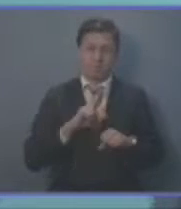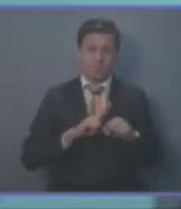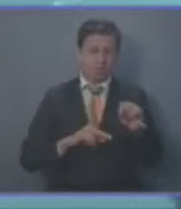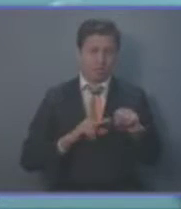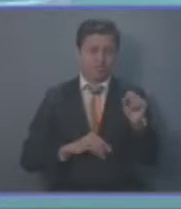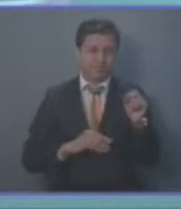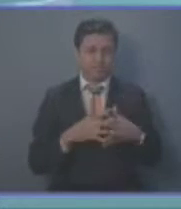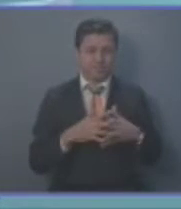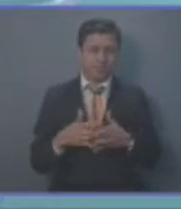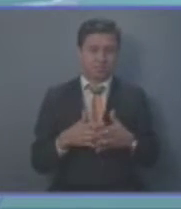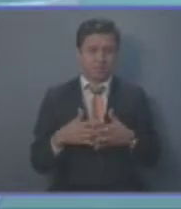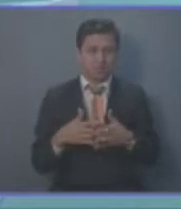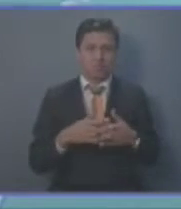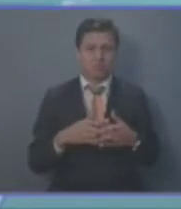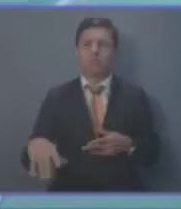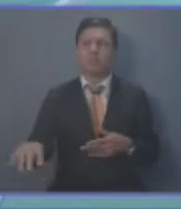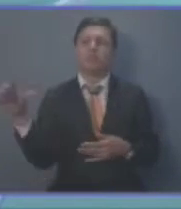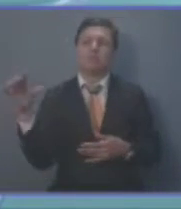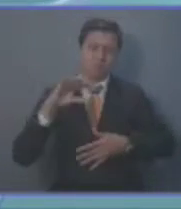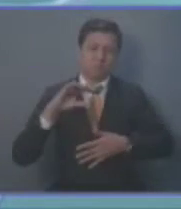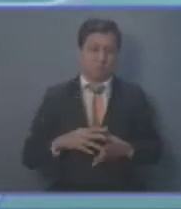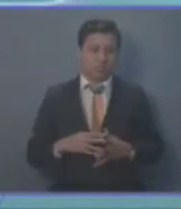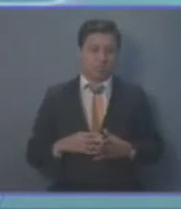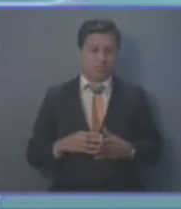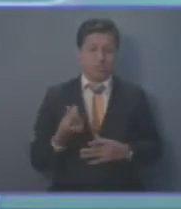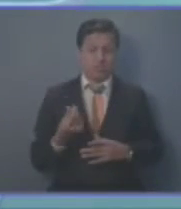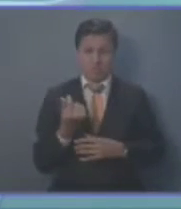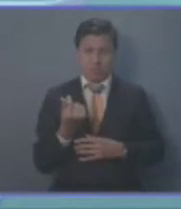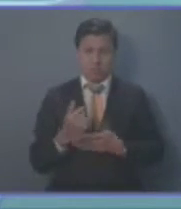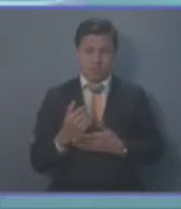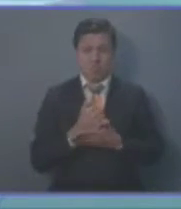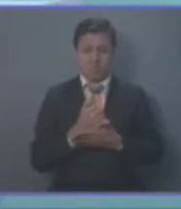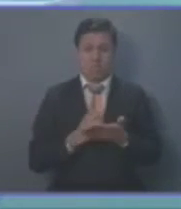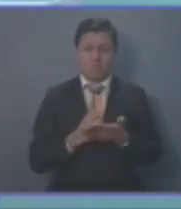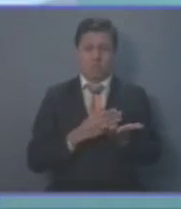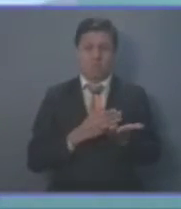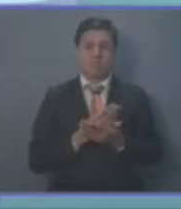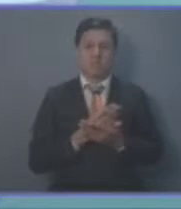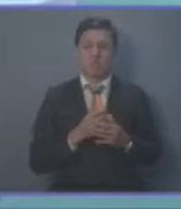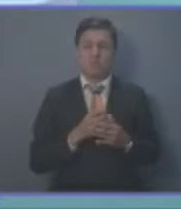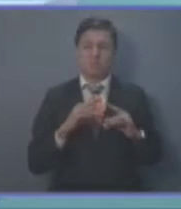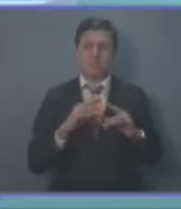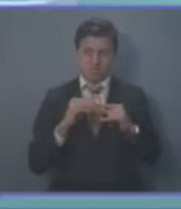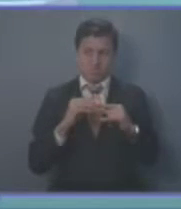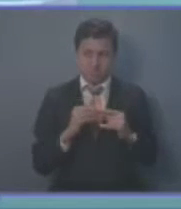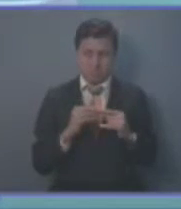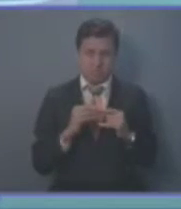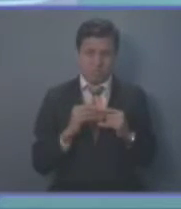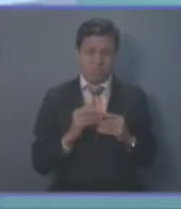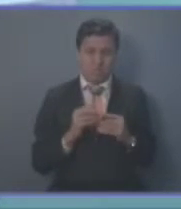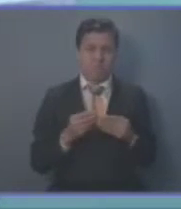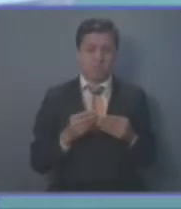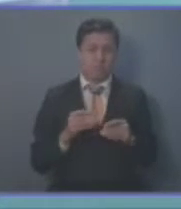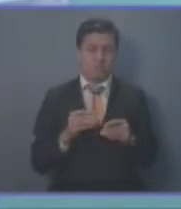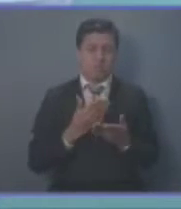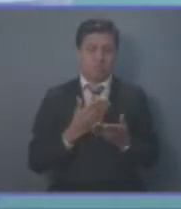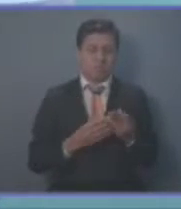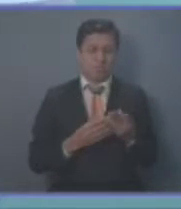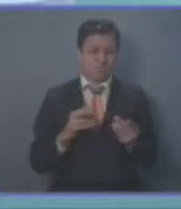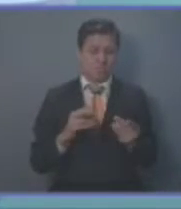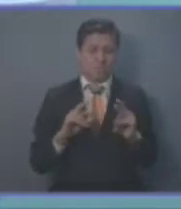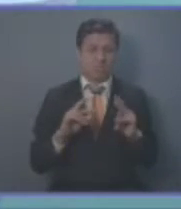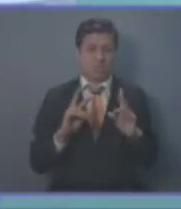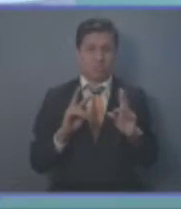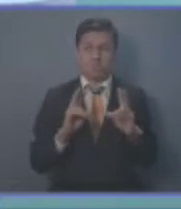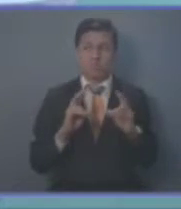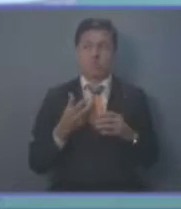$272,863 de los Estados Unidos de América. Recursos obtenidos del Fondo Especial de los recursos provenientes de la privatización